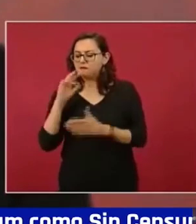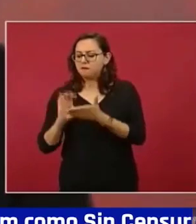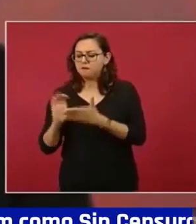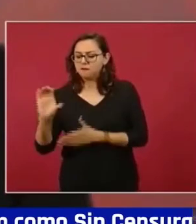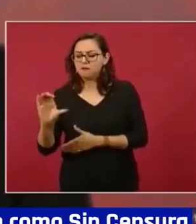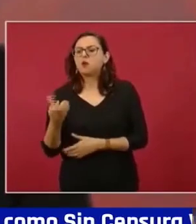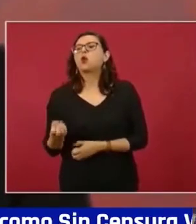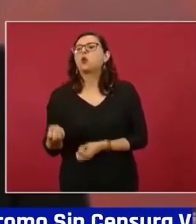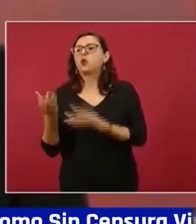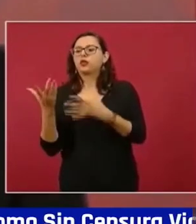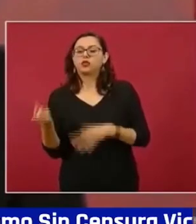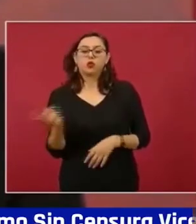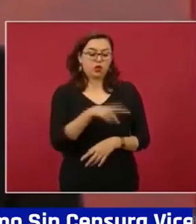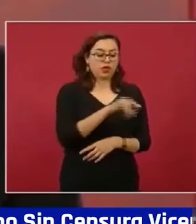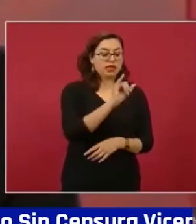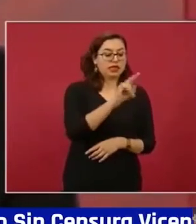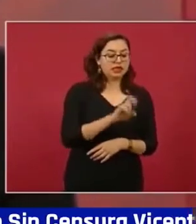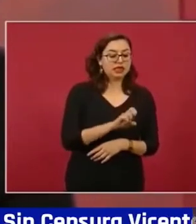INE?